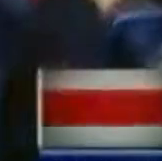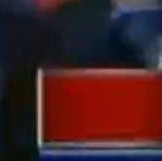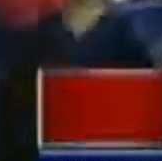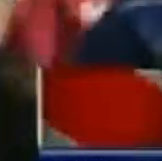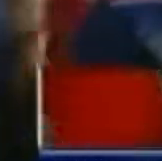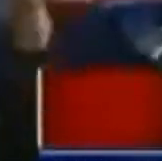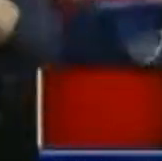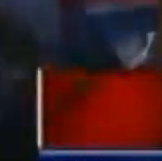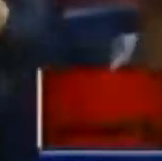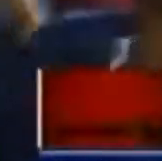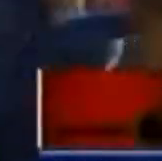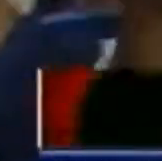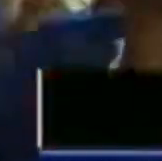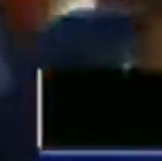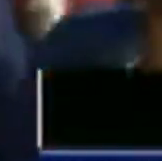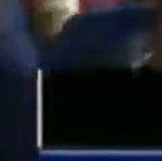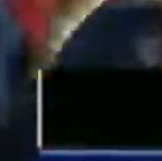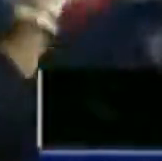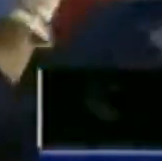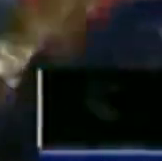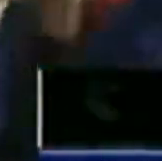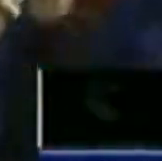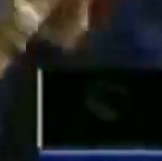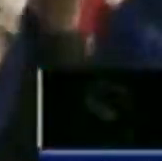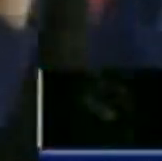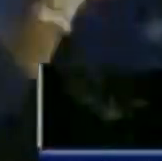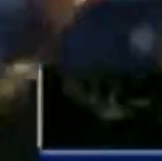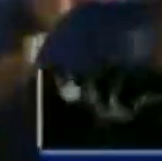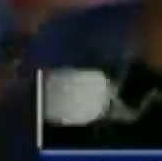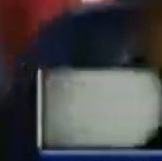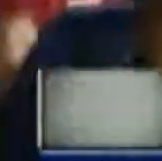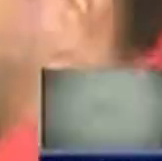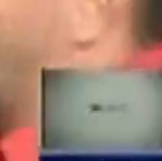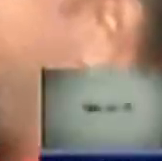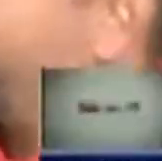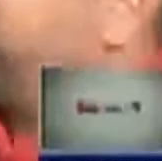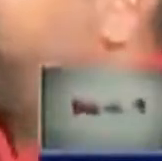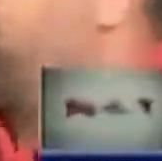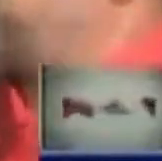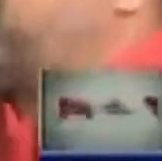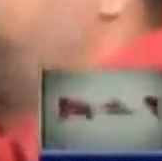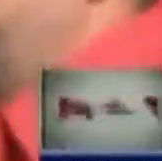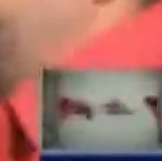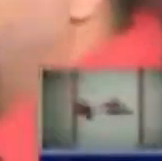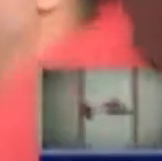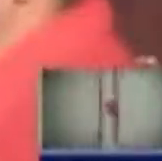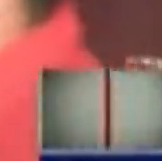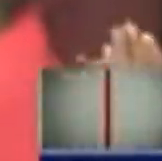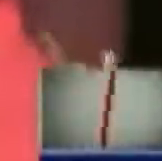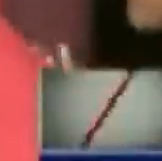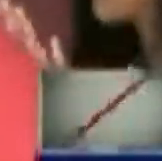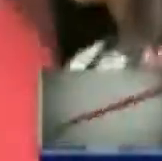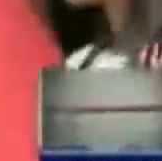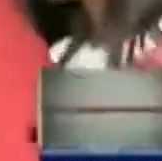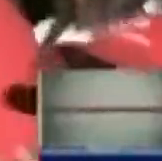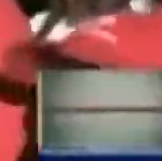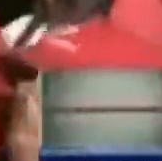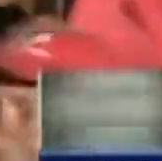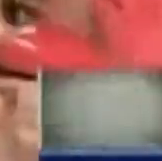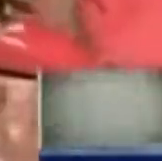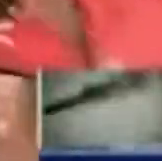que la noche va a empezar y yo salgo a bailar a esta negra porque tiene una pista con este color